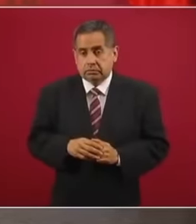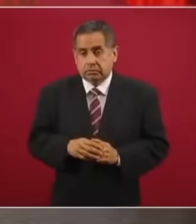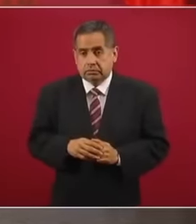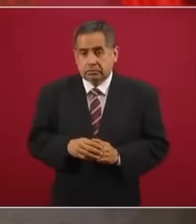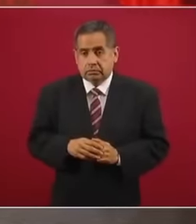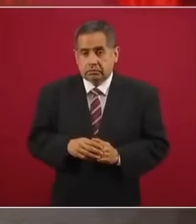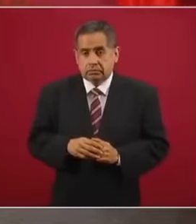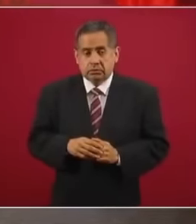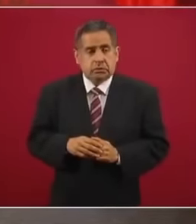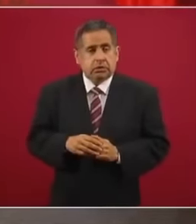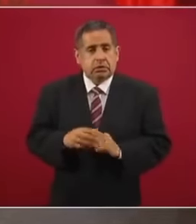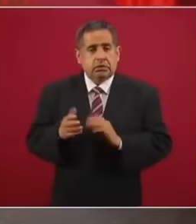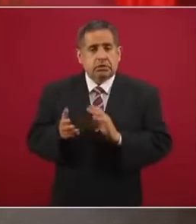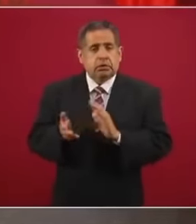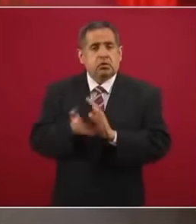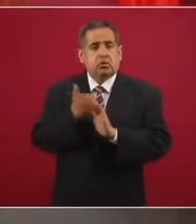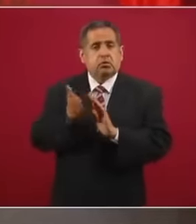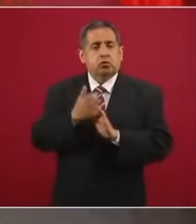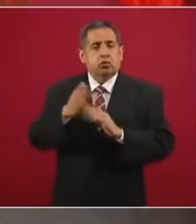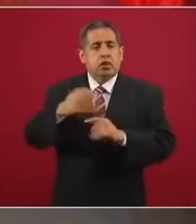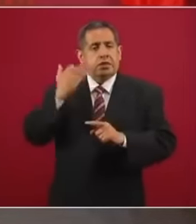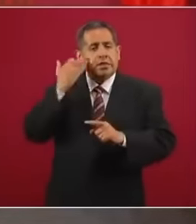que se construyó cuando Fox,